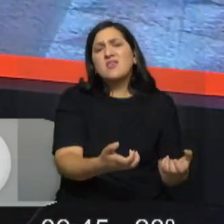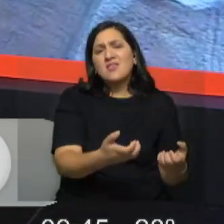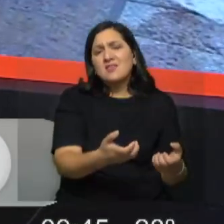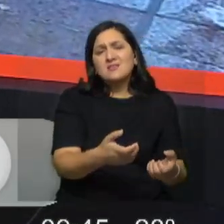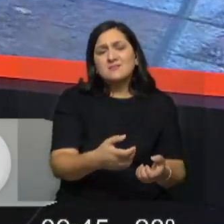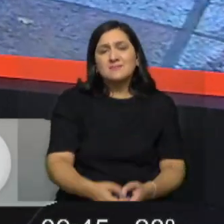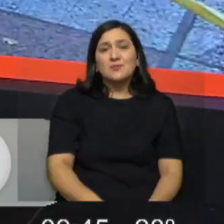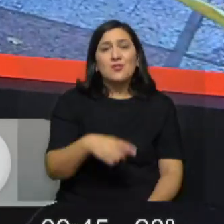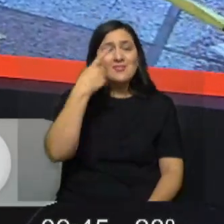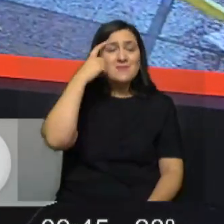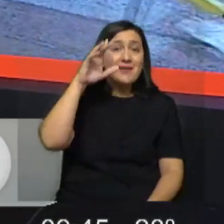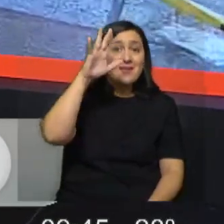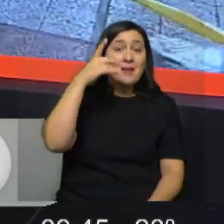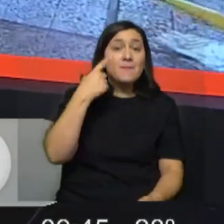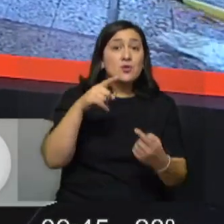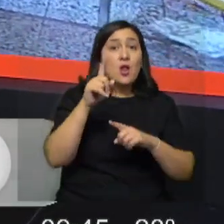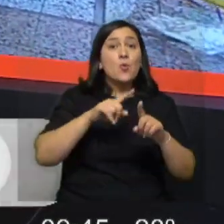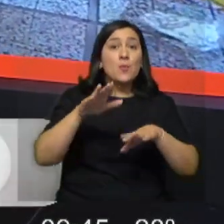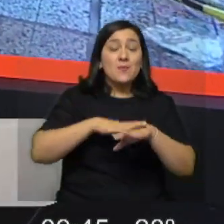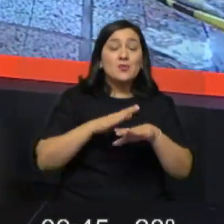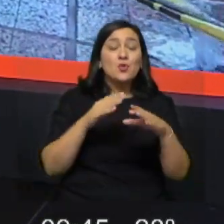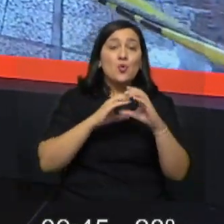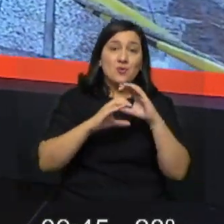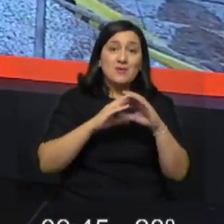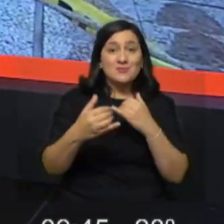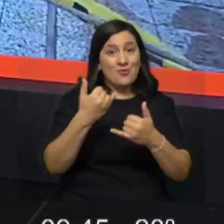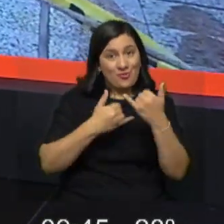antoje. Pero en cualquier momento te estamos comunicando y nos decís dónde andás.